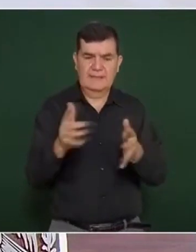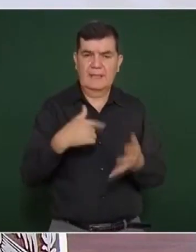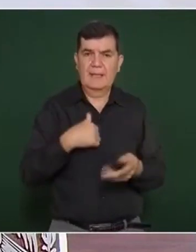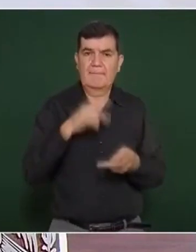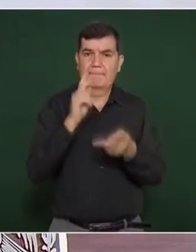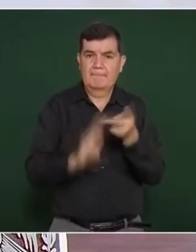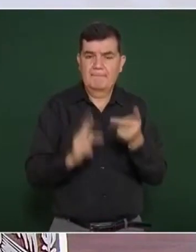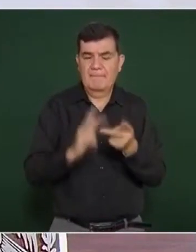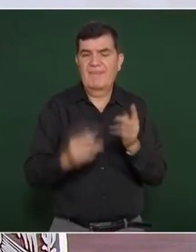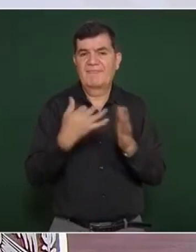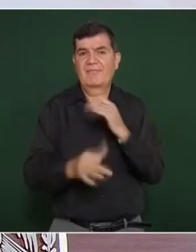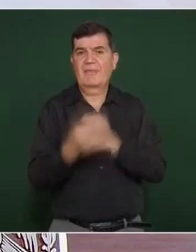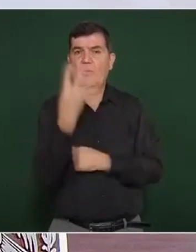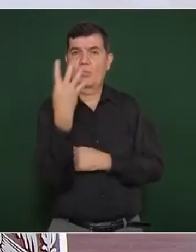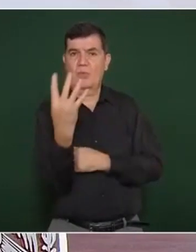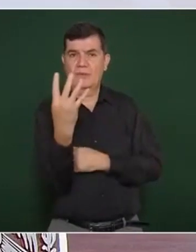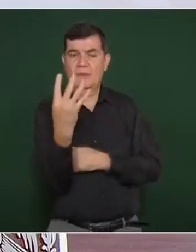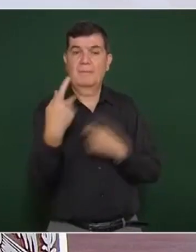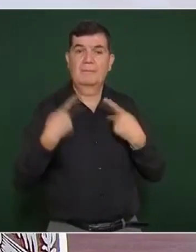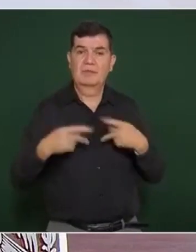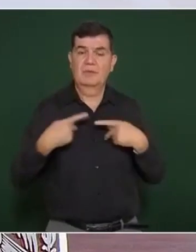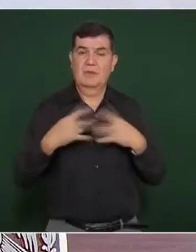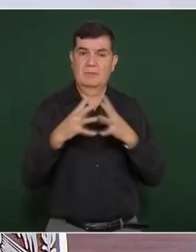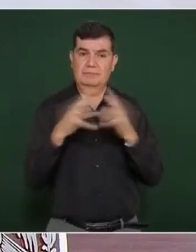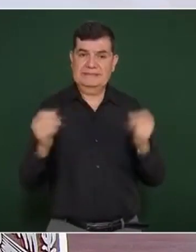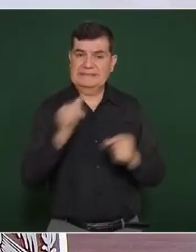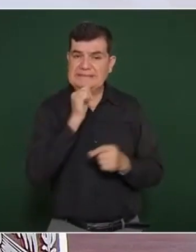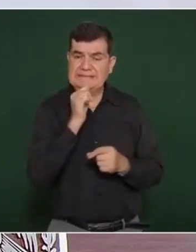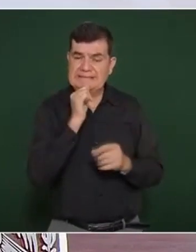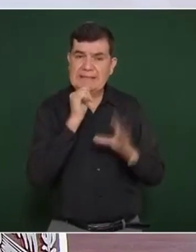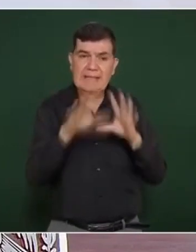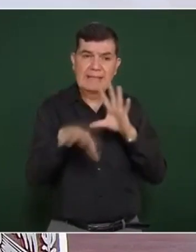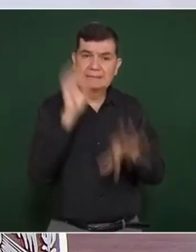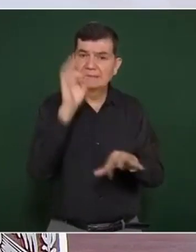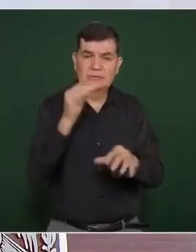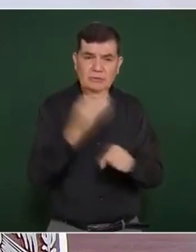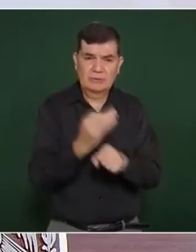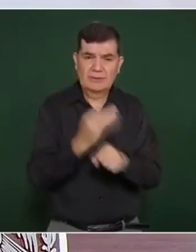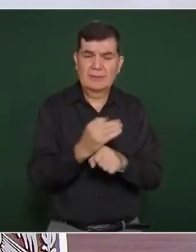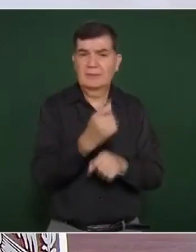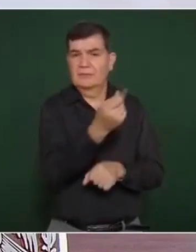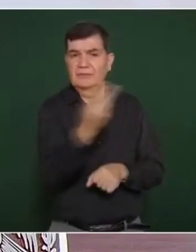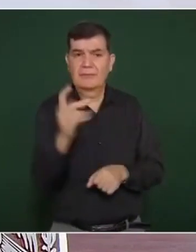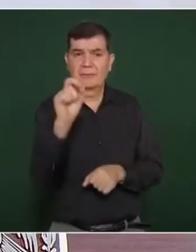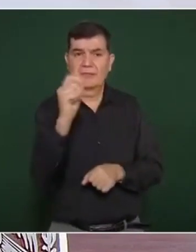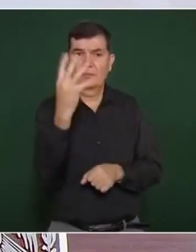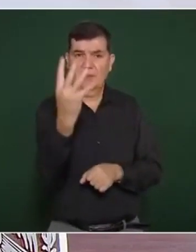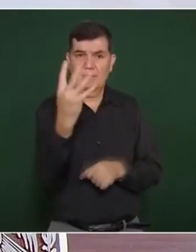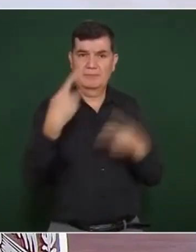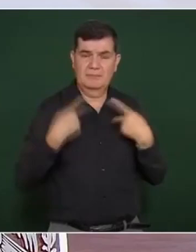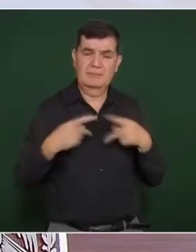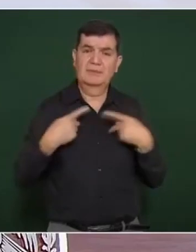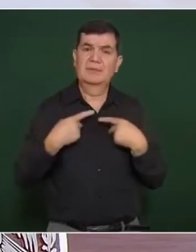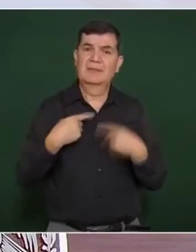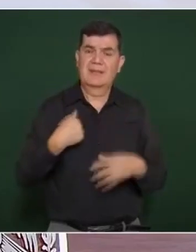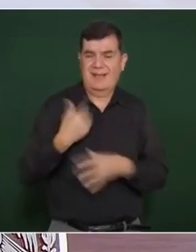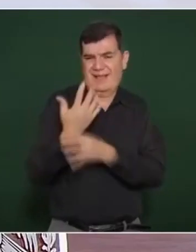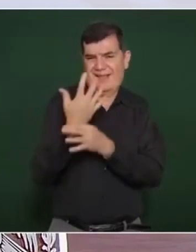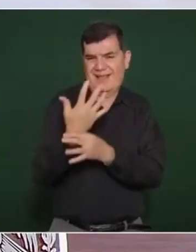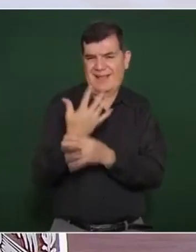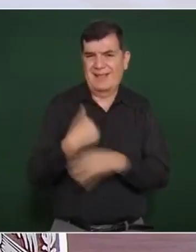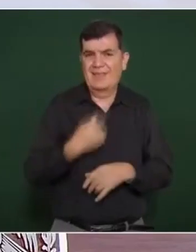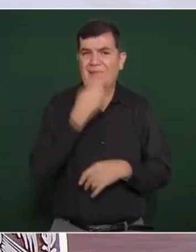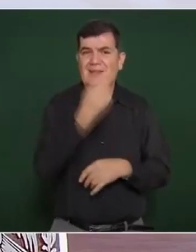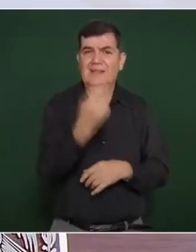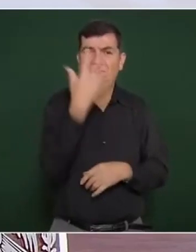por localizar 4 personas desaparecidas que no hemos podido localizar a la fecha, 24. Como les dije